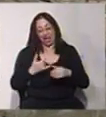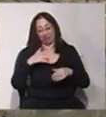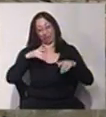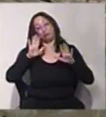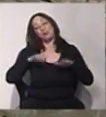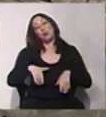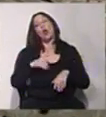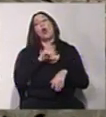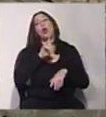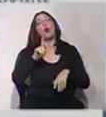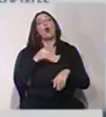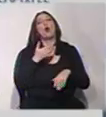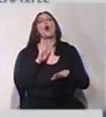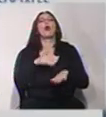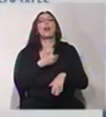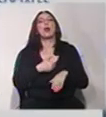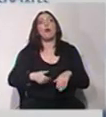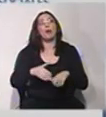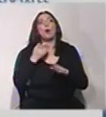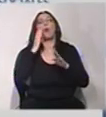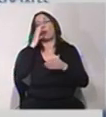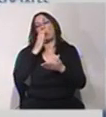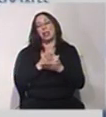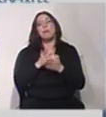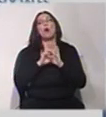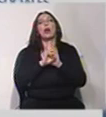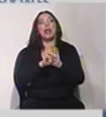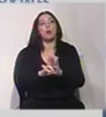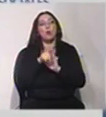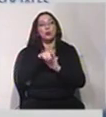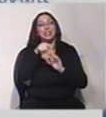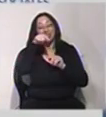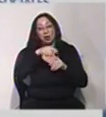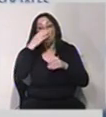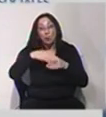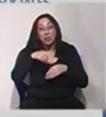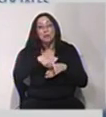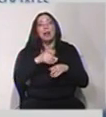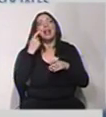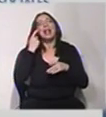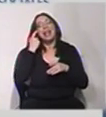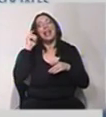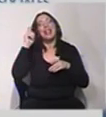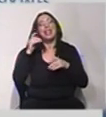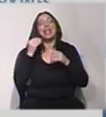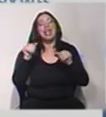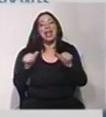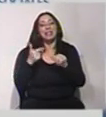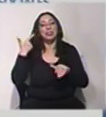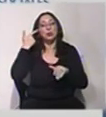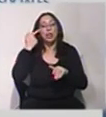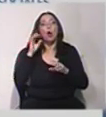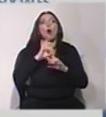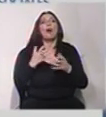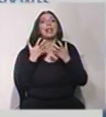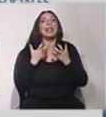que buscan ayudar a afectados. Último recurso, una de ellas, trabaja bajo la idea de que la persona que comete un suicidio o intento